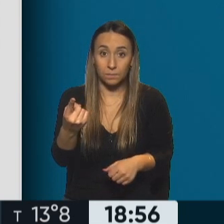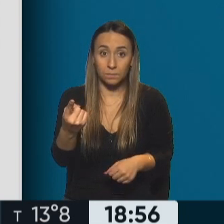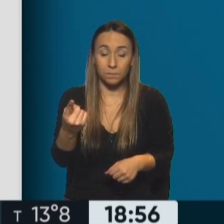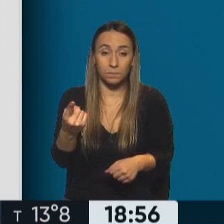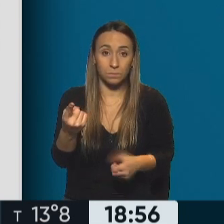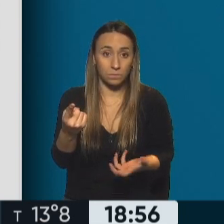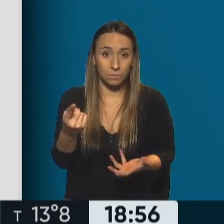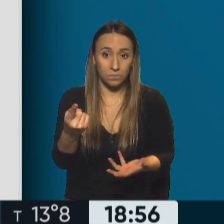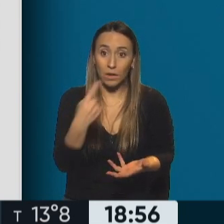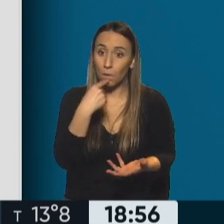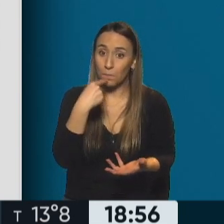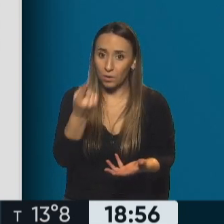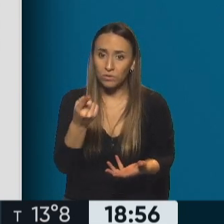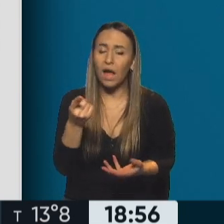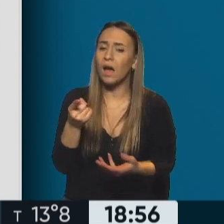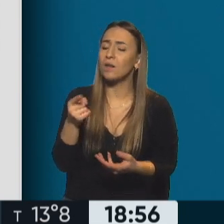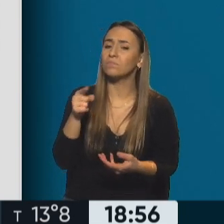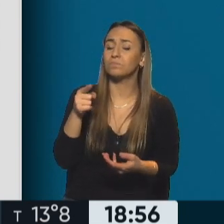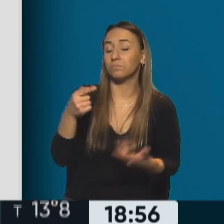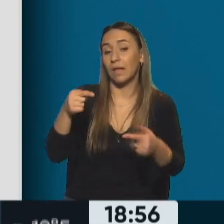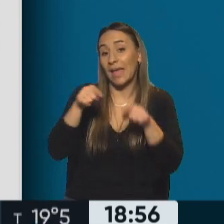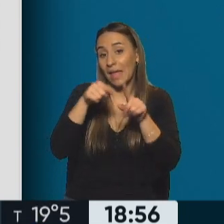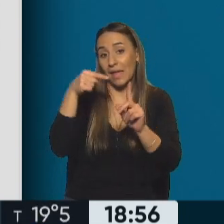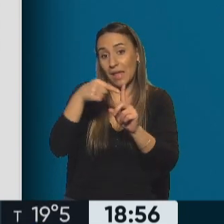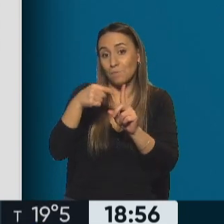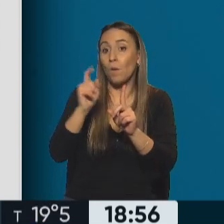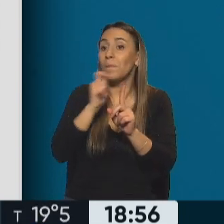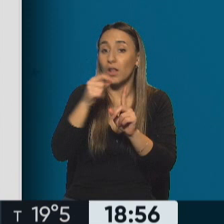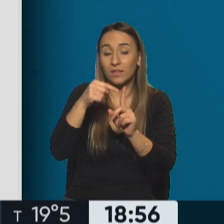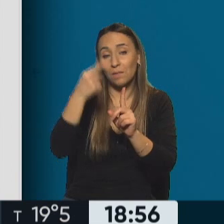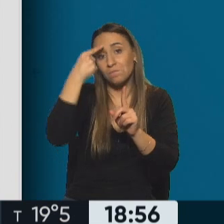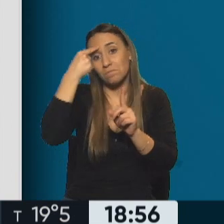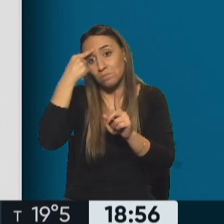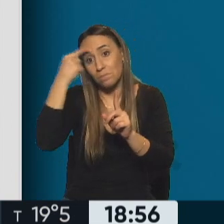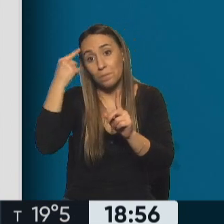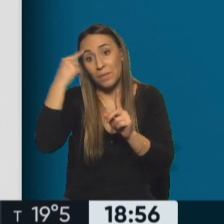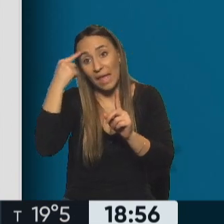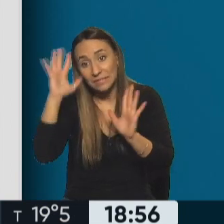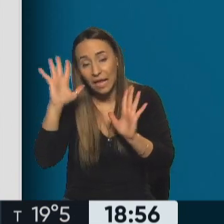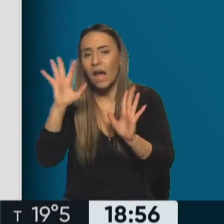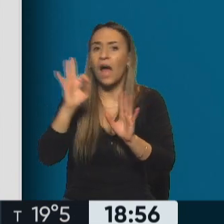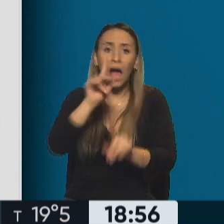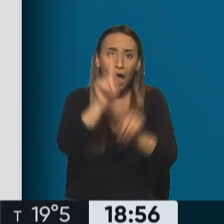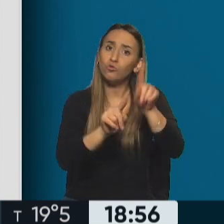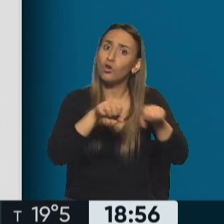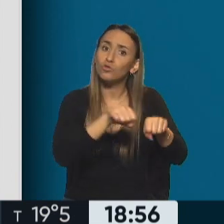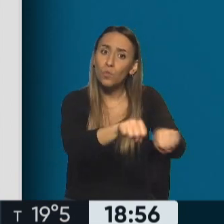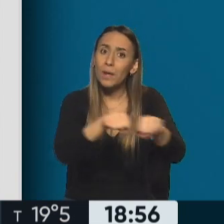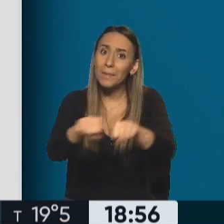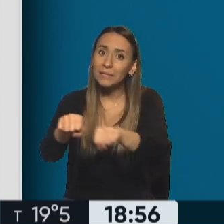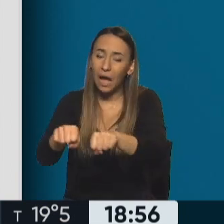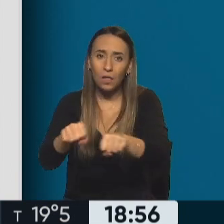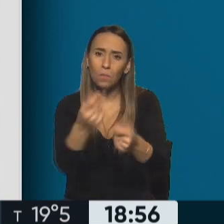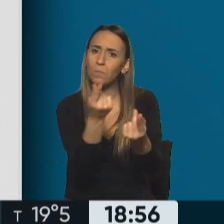sobre lo que él considera que en algunos supermercados hay aumentos de un 20%.